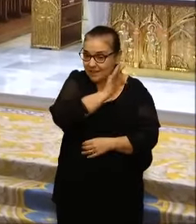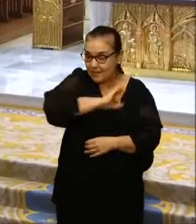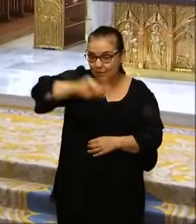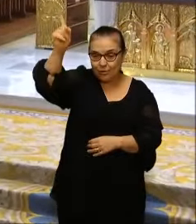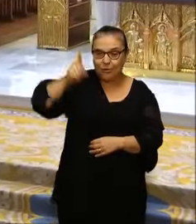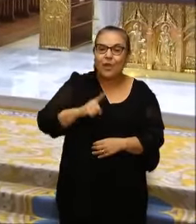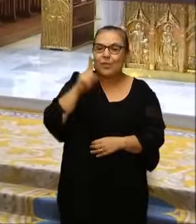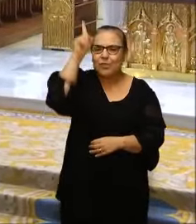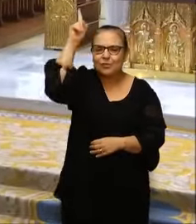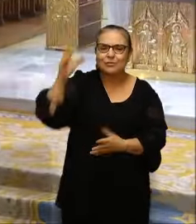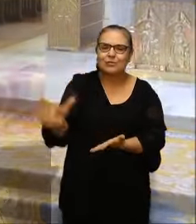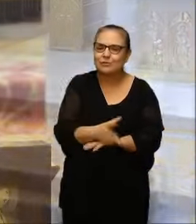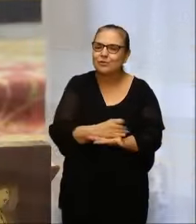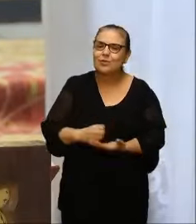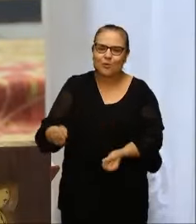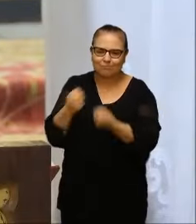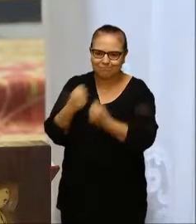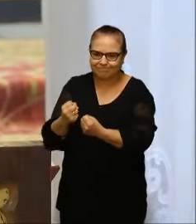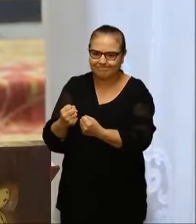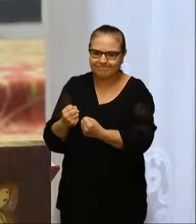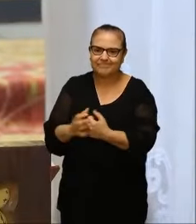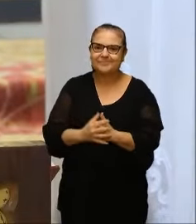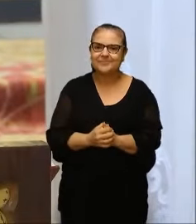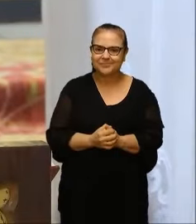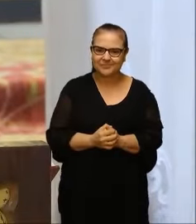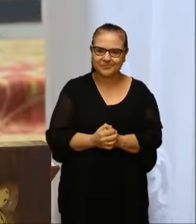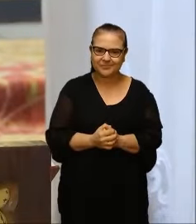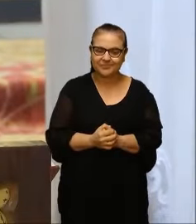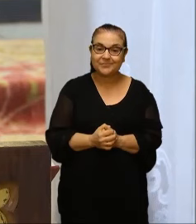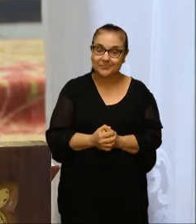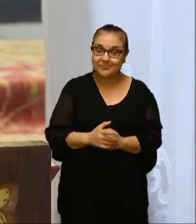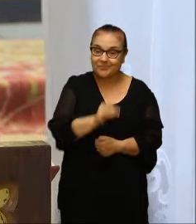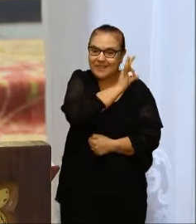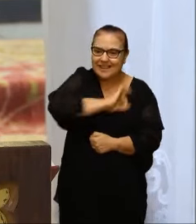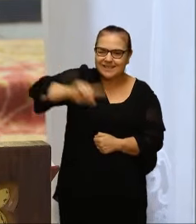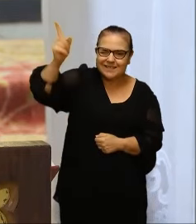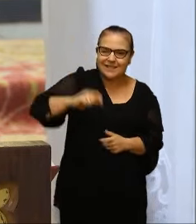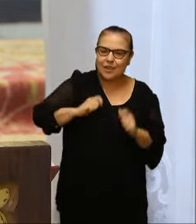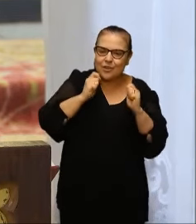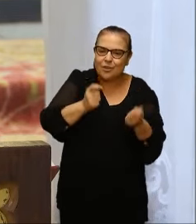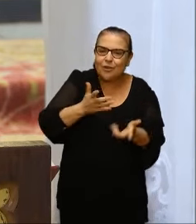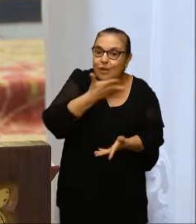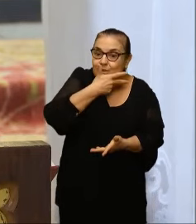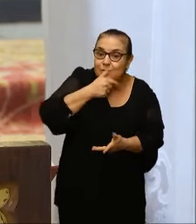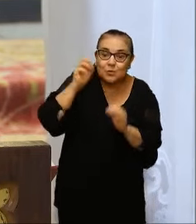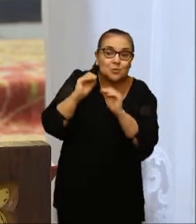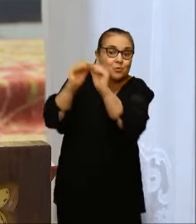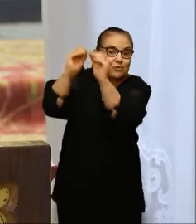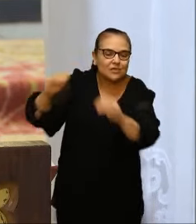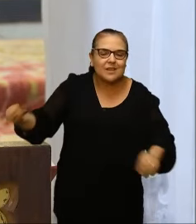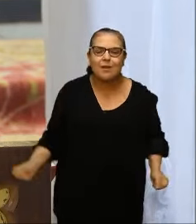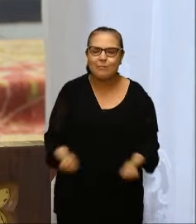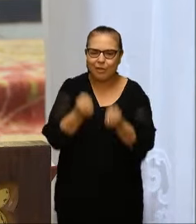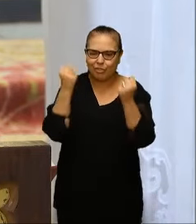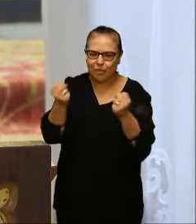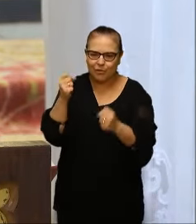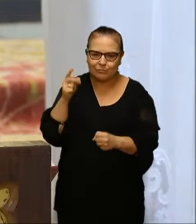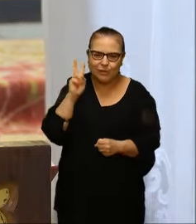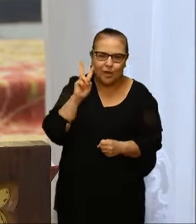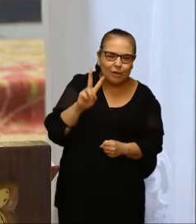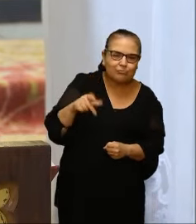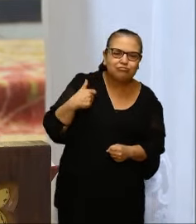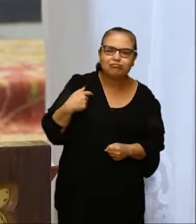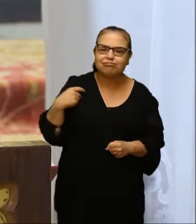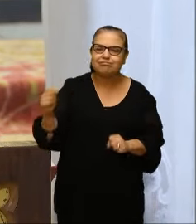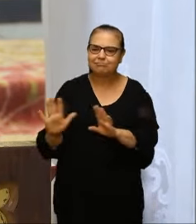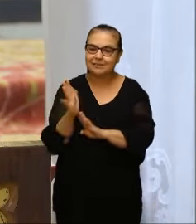obras, Señor, Dios omnipotente. El Señor da a conocer su salvación, revela a las